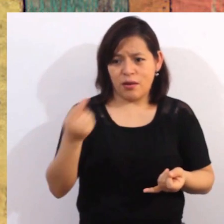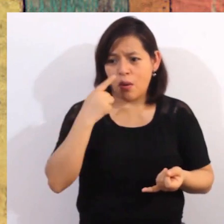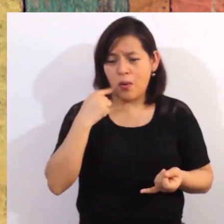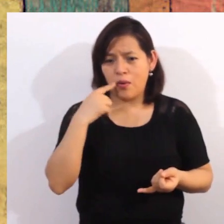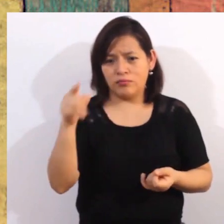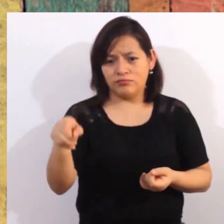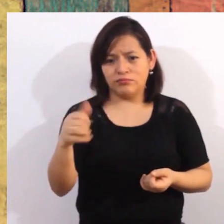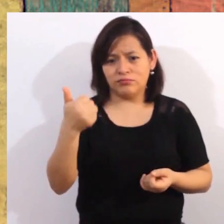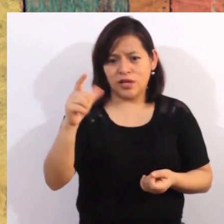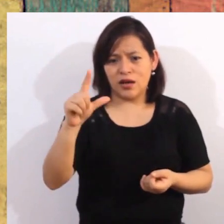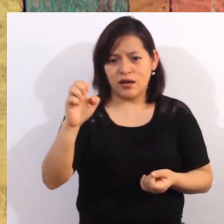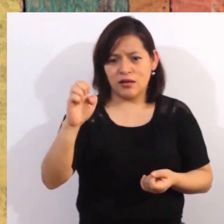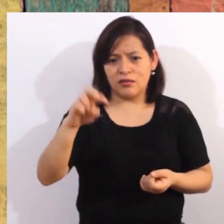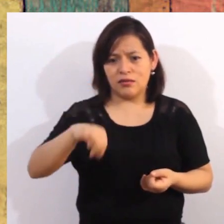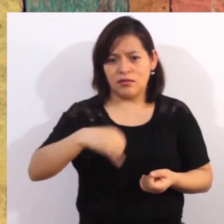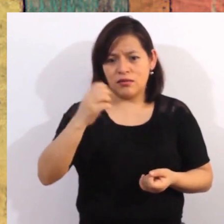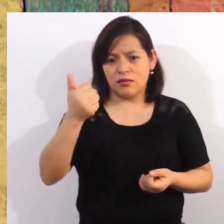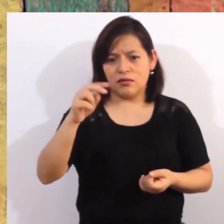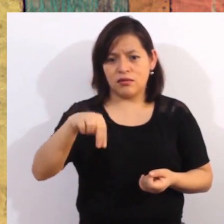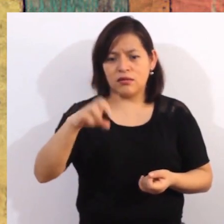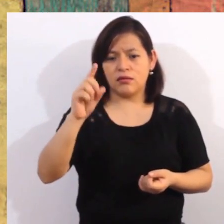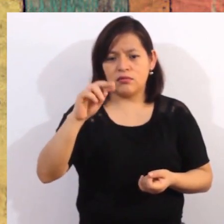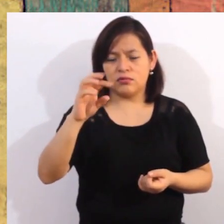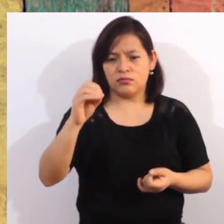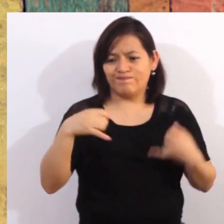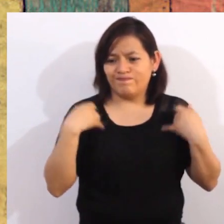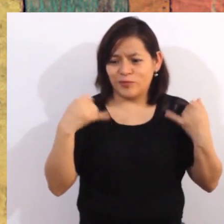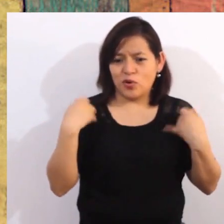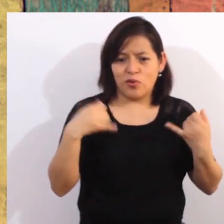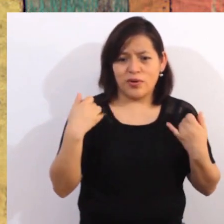toda la historia antigua que podemos hacer referencia ahora.